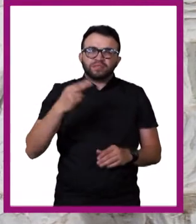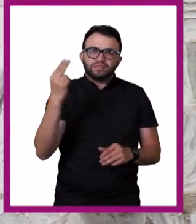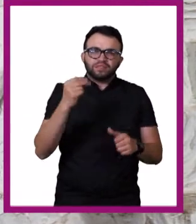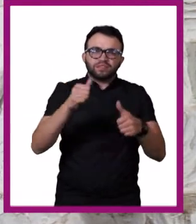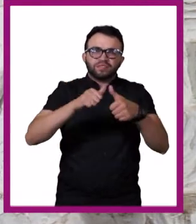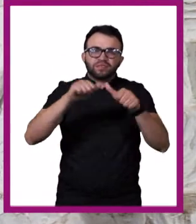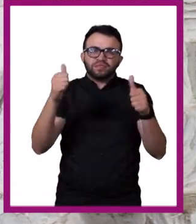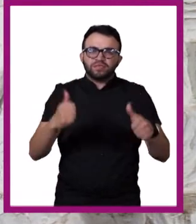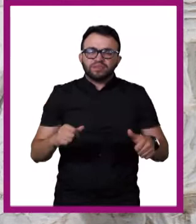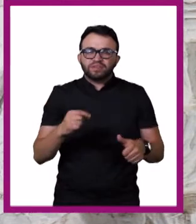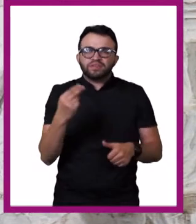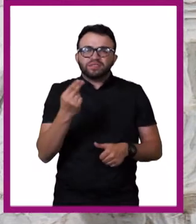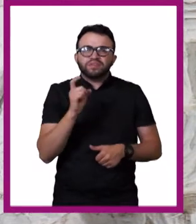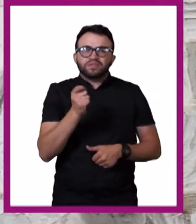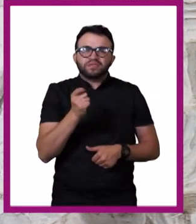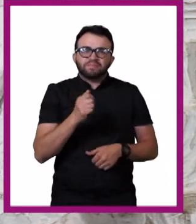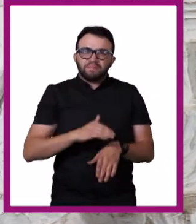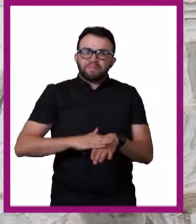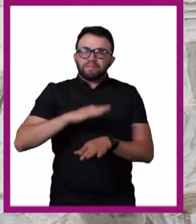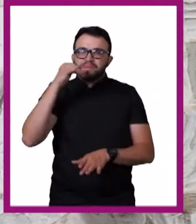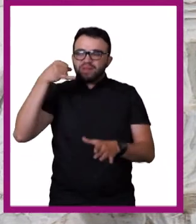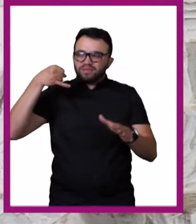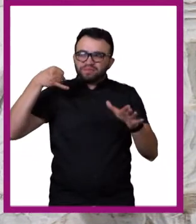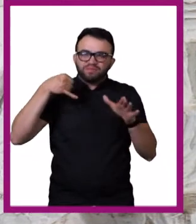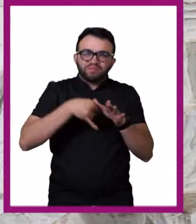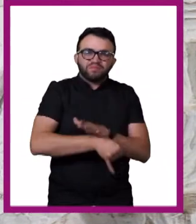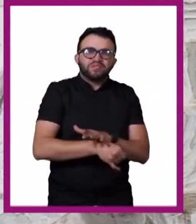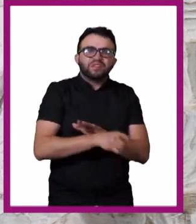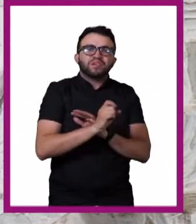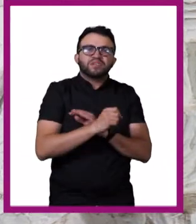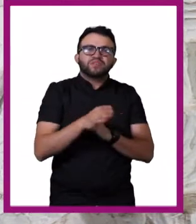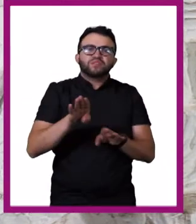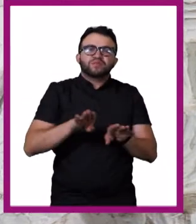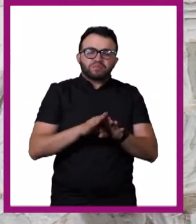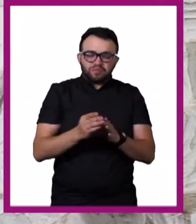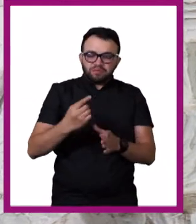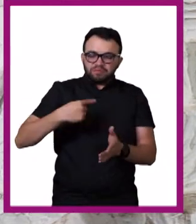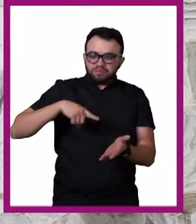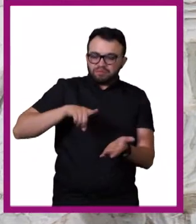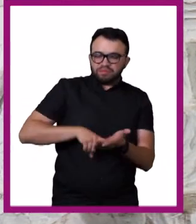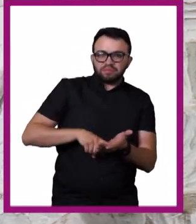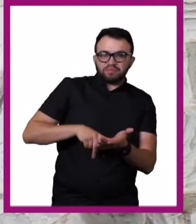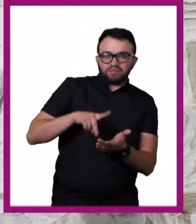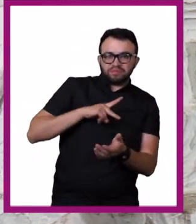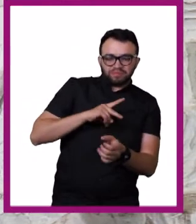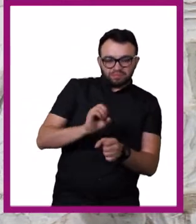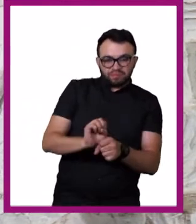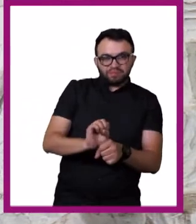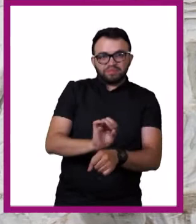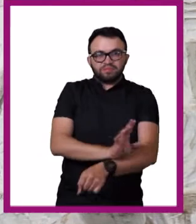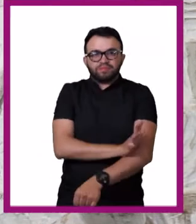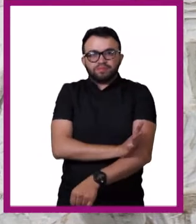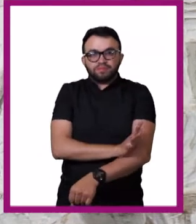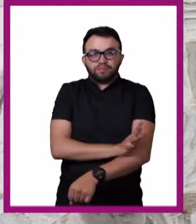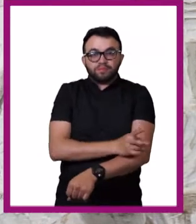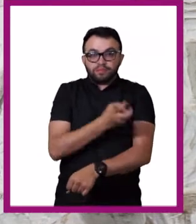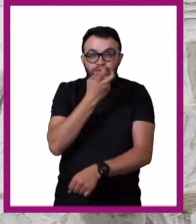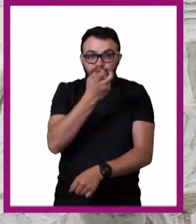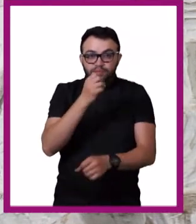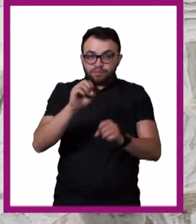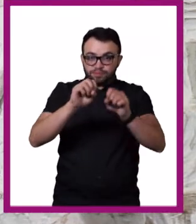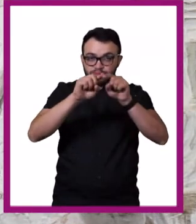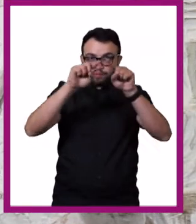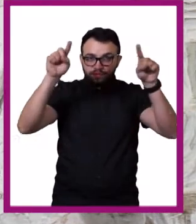más profundo que tiene que ver más consigo mismo. Y este cuadro habla precisamente de esa